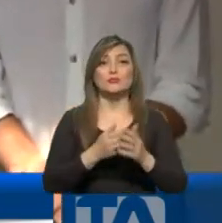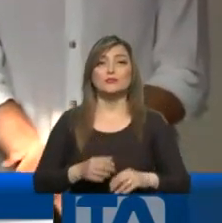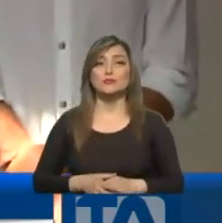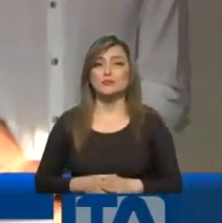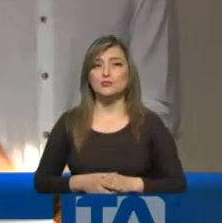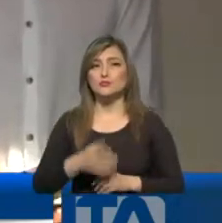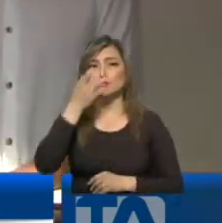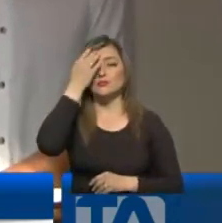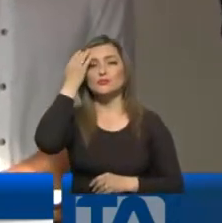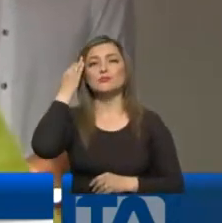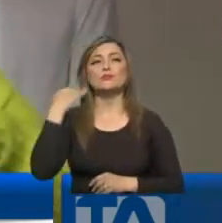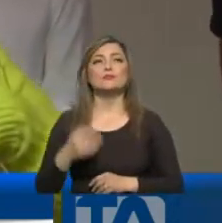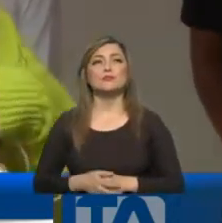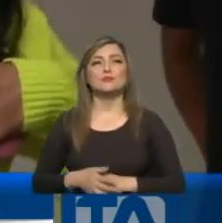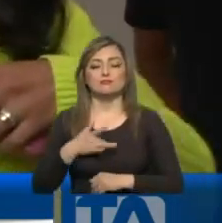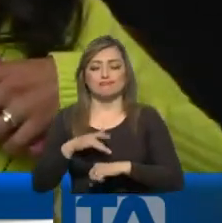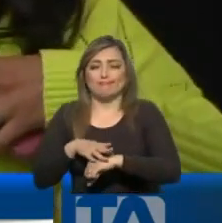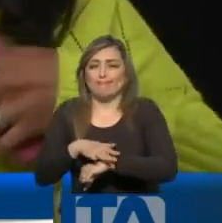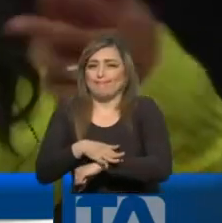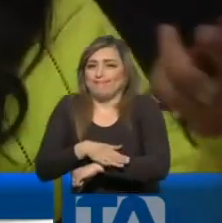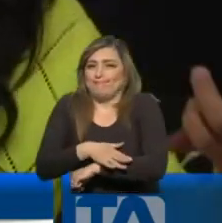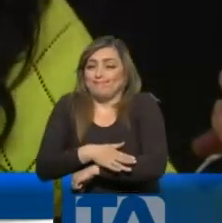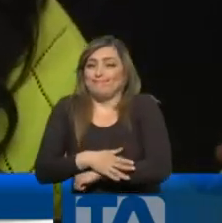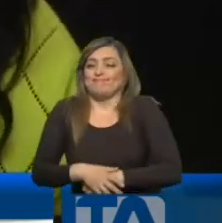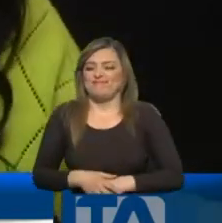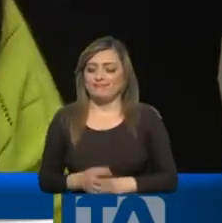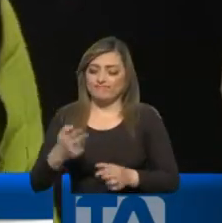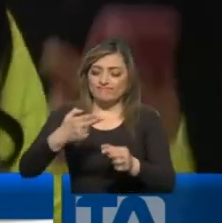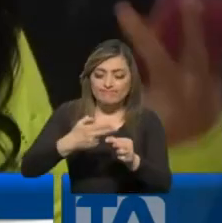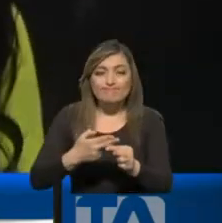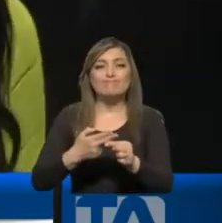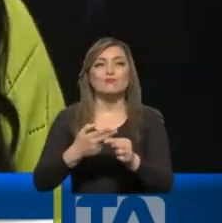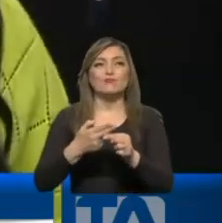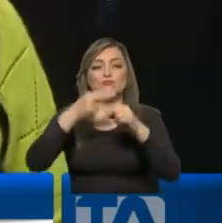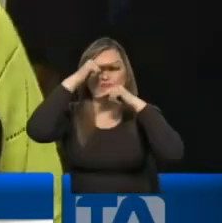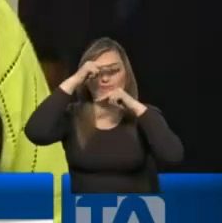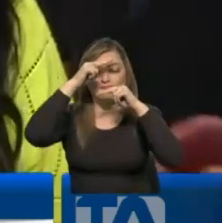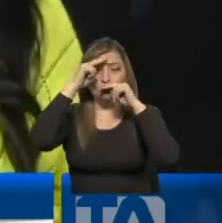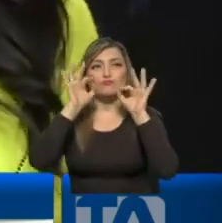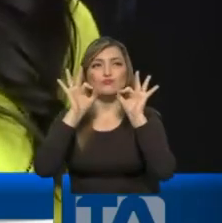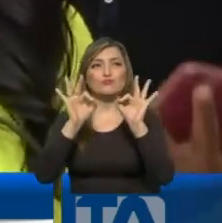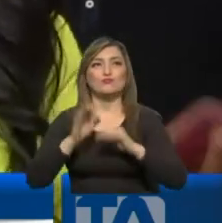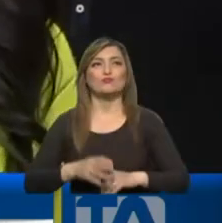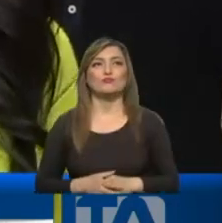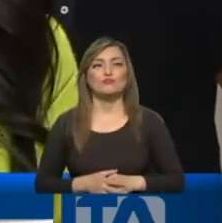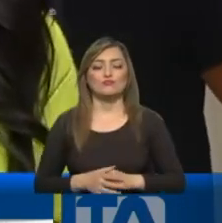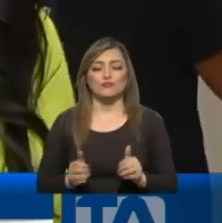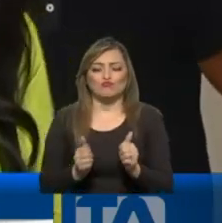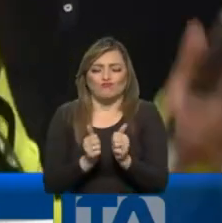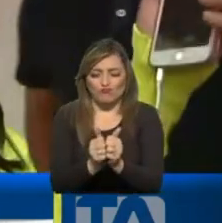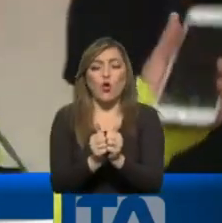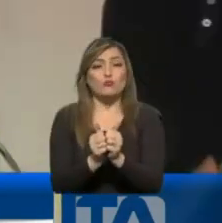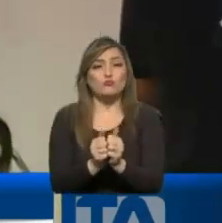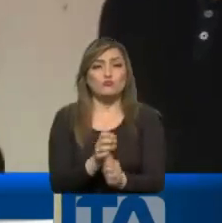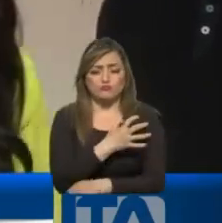amigos televidentes, realmente a mí me llena el corazón también ser parte de estas buenas obras. Reiteramos, la unión